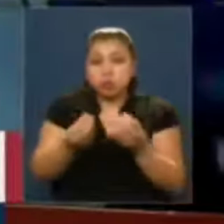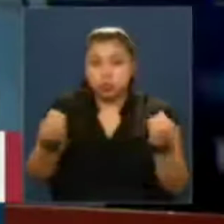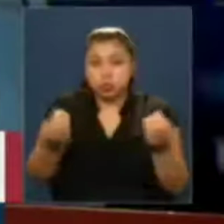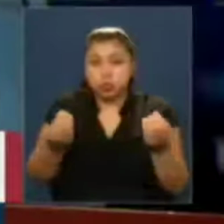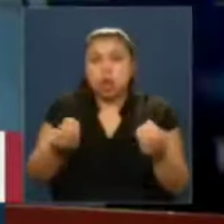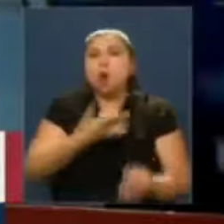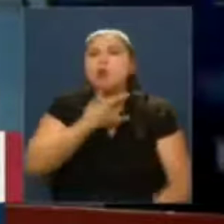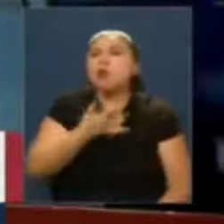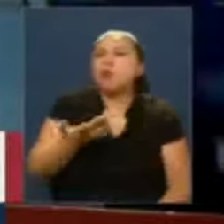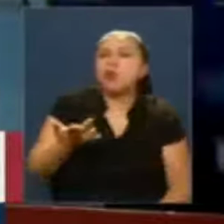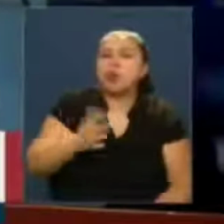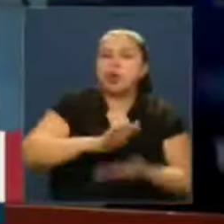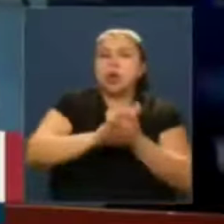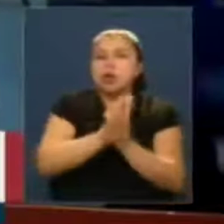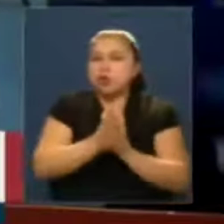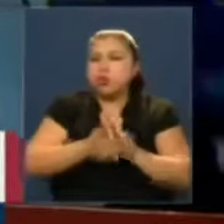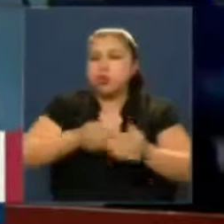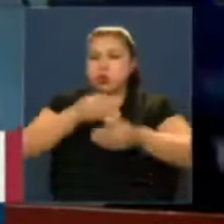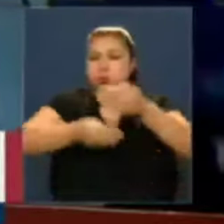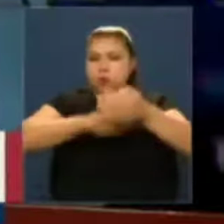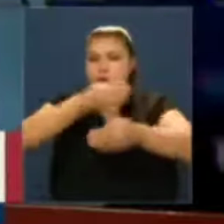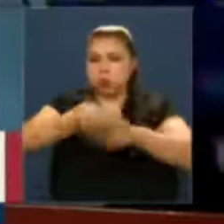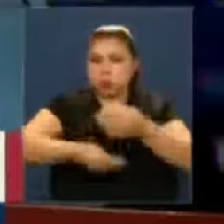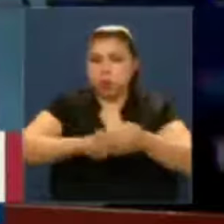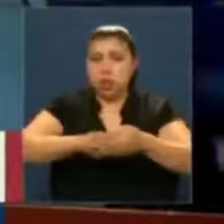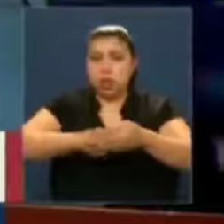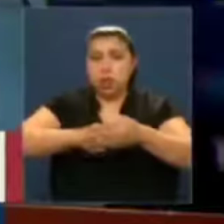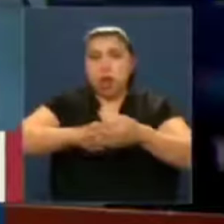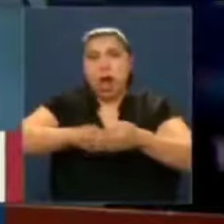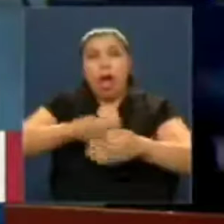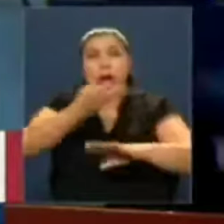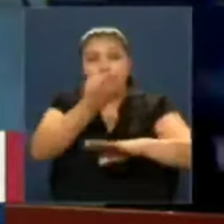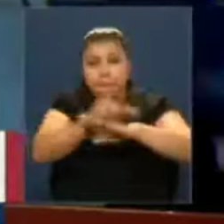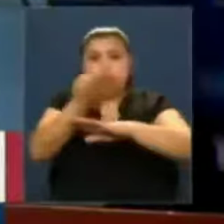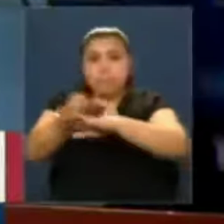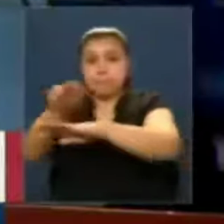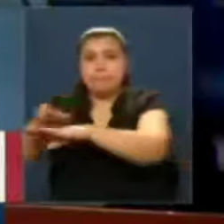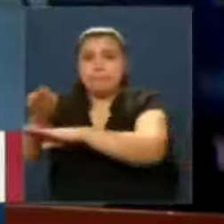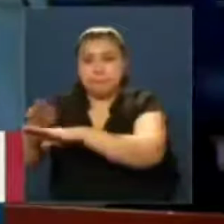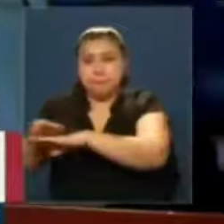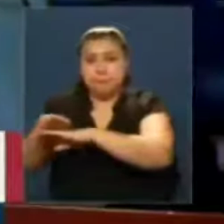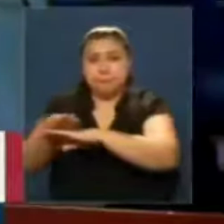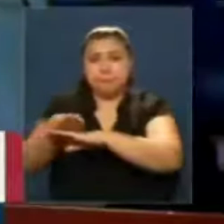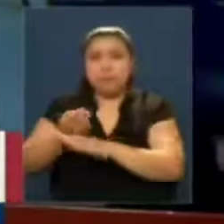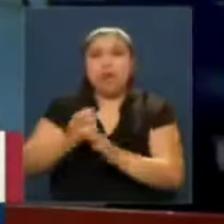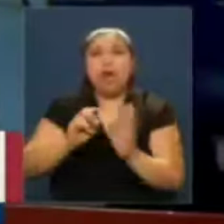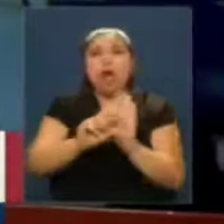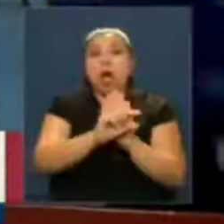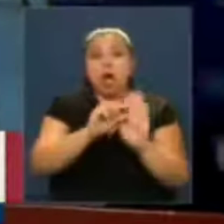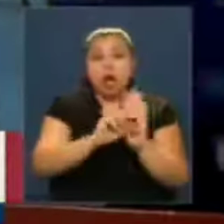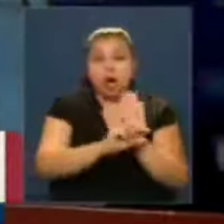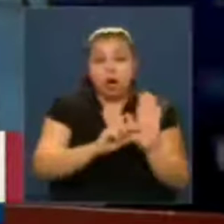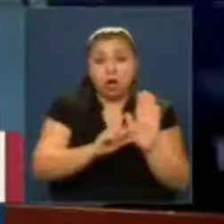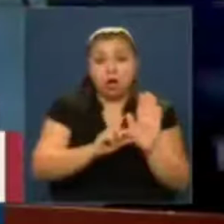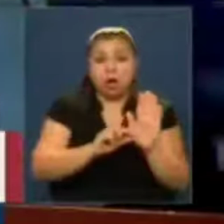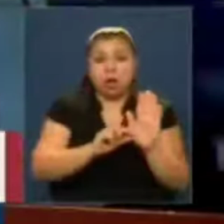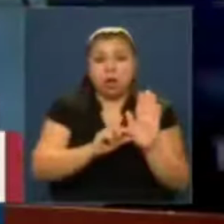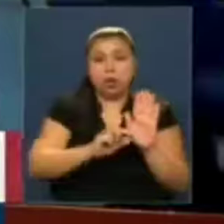es evidente, en todo este proceso han surgido demandas convertidas en mociones, convertidas